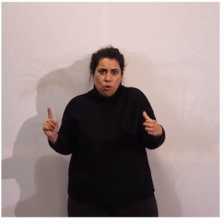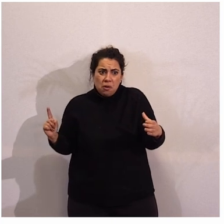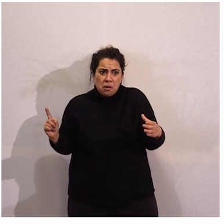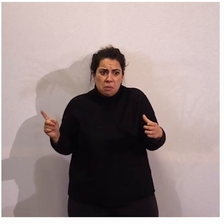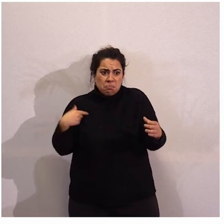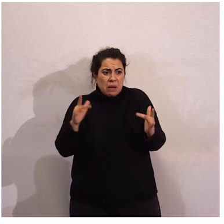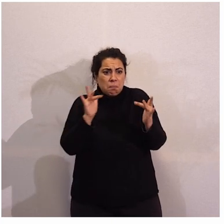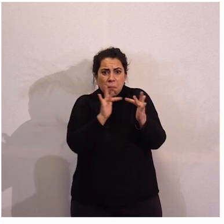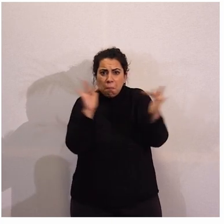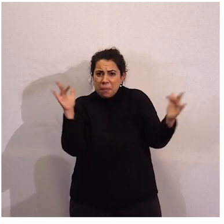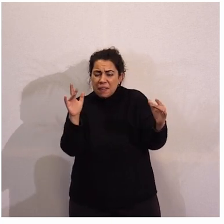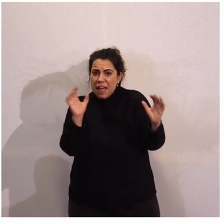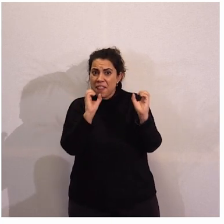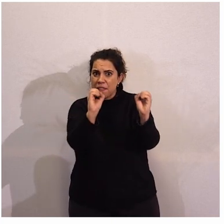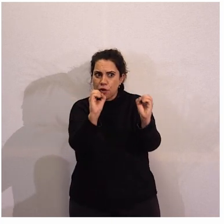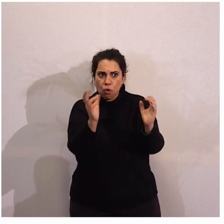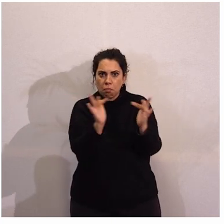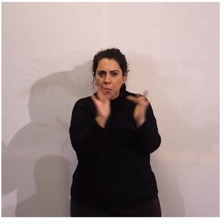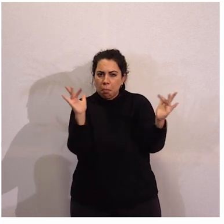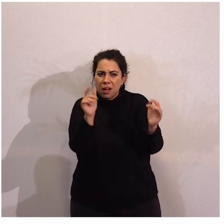de cualquier contacto un poco más humano, ¿no?